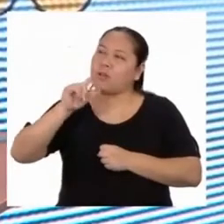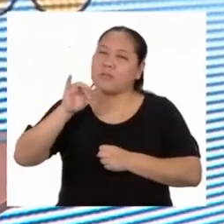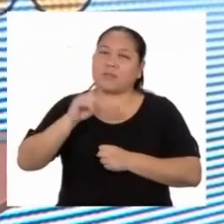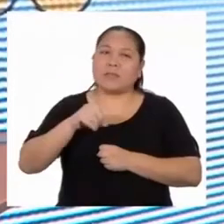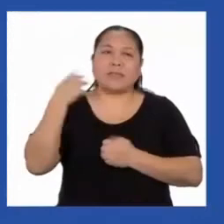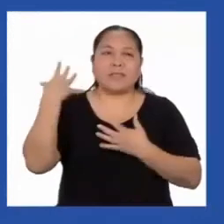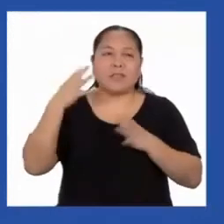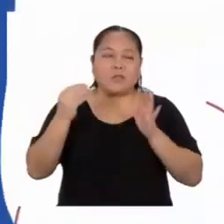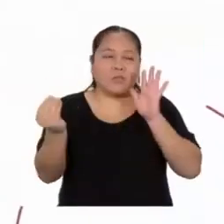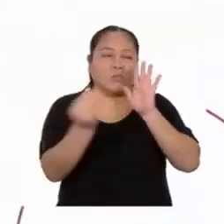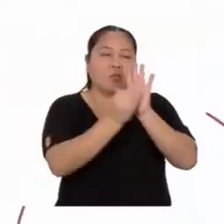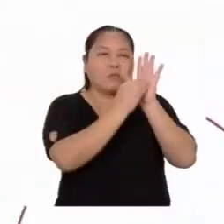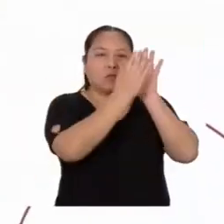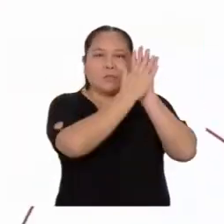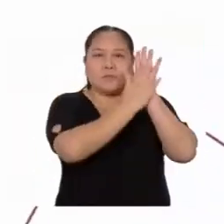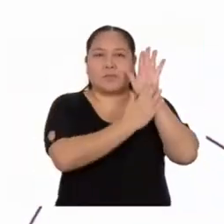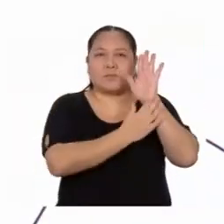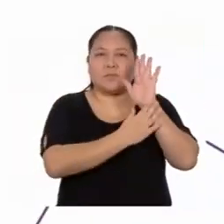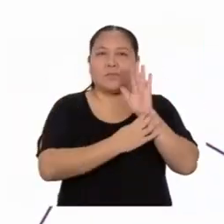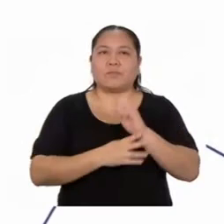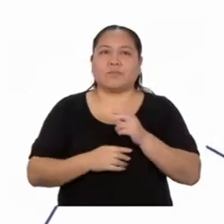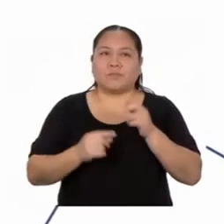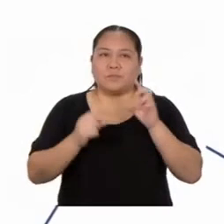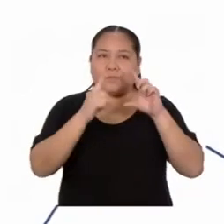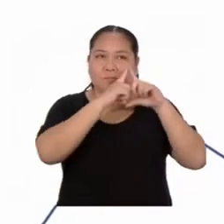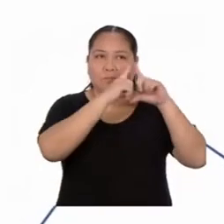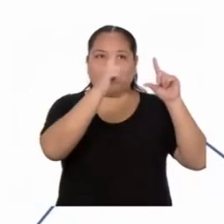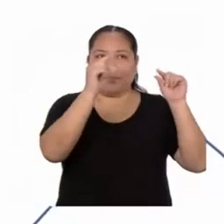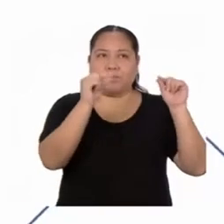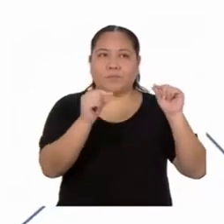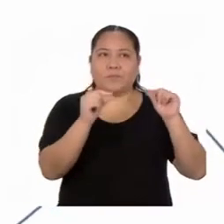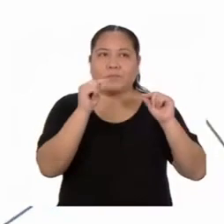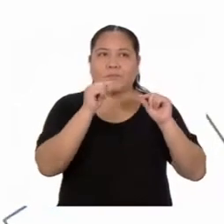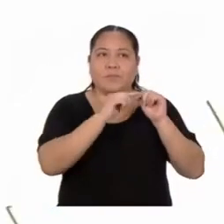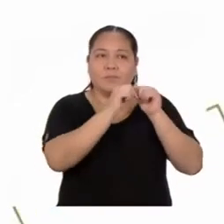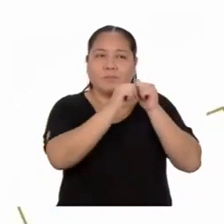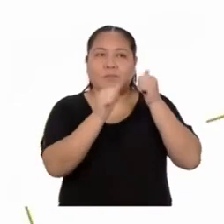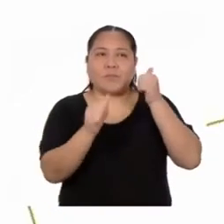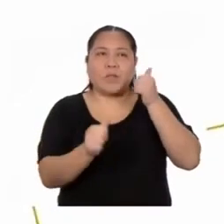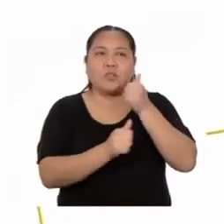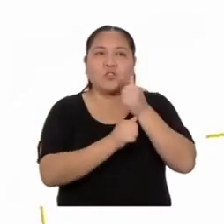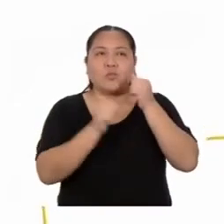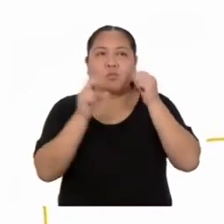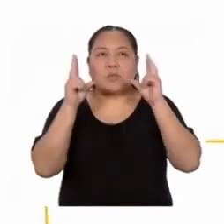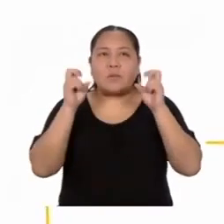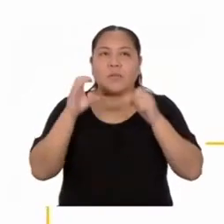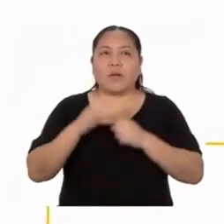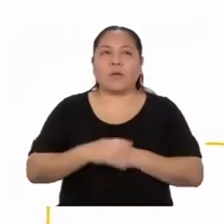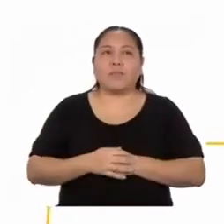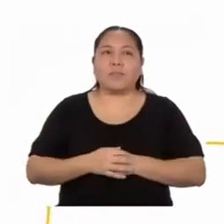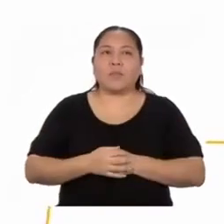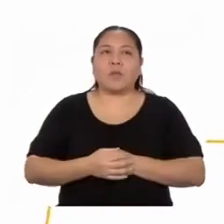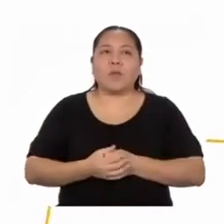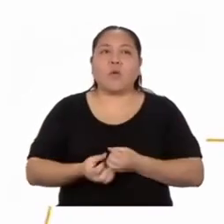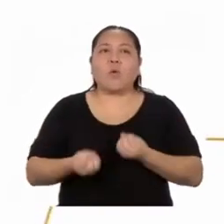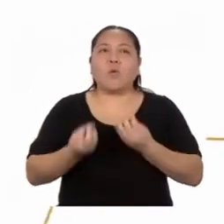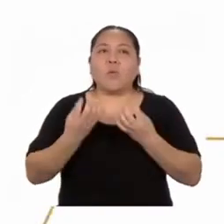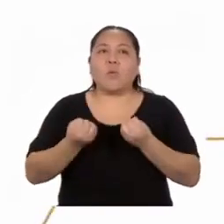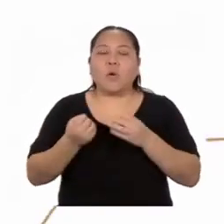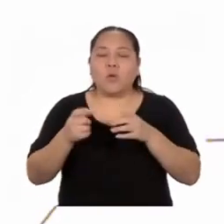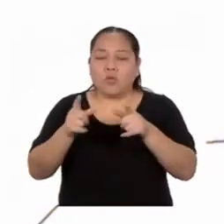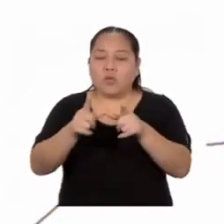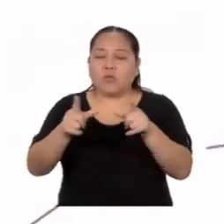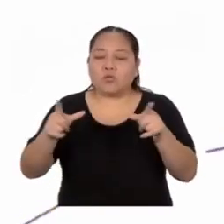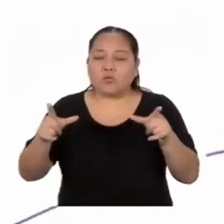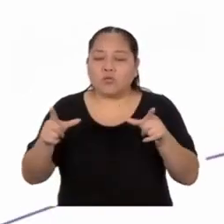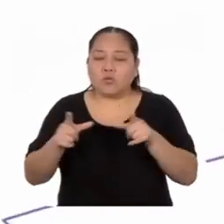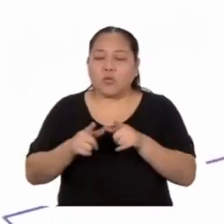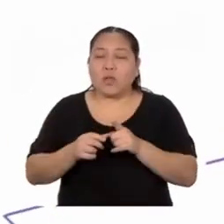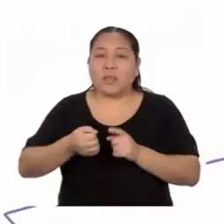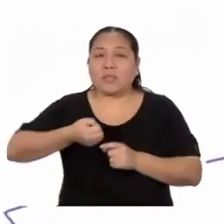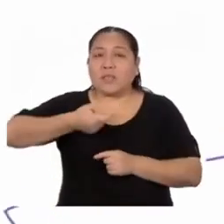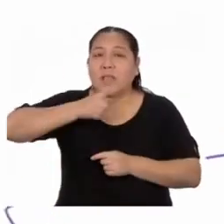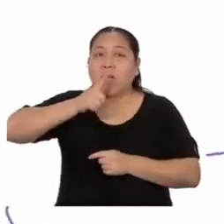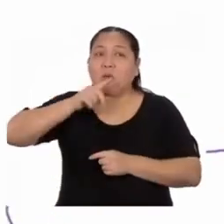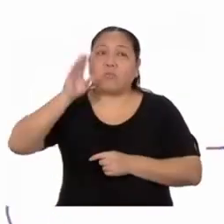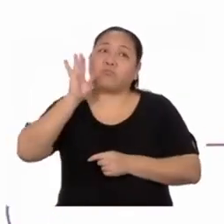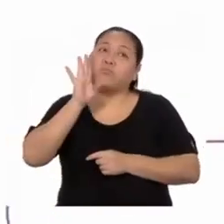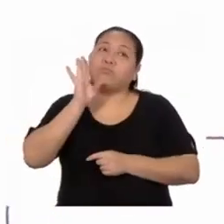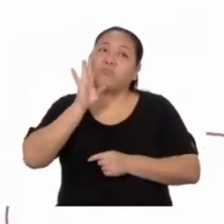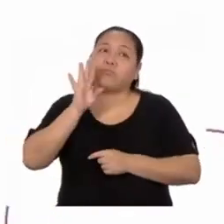esta diapositiva. Párrafo 1. Subtema: cantidad de unidades hidrográficas